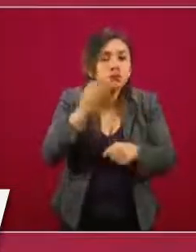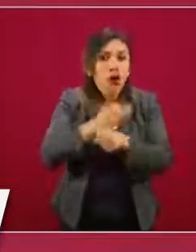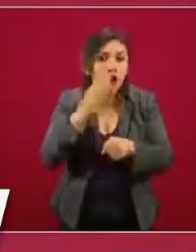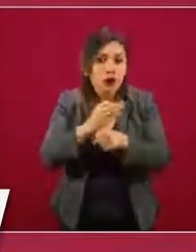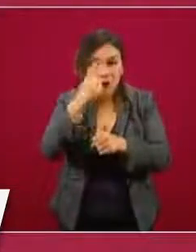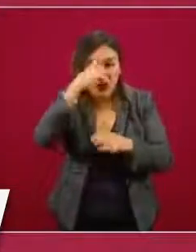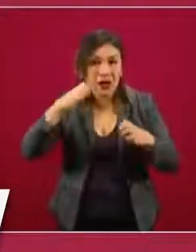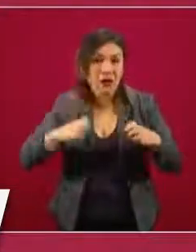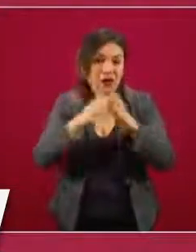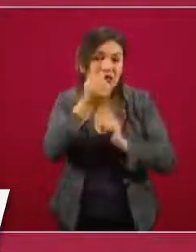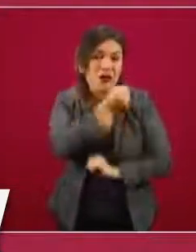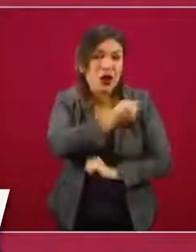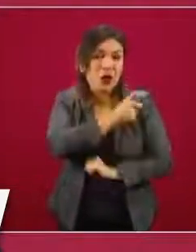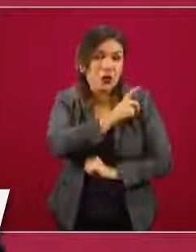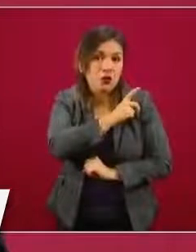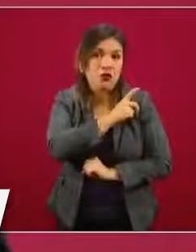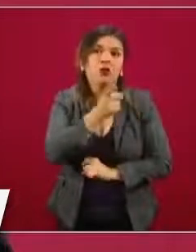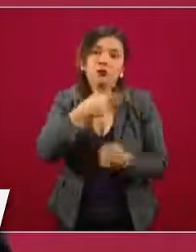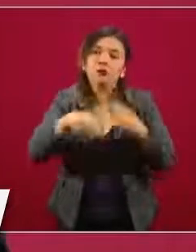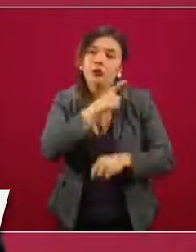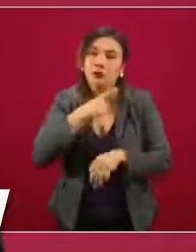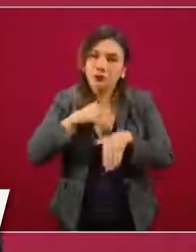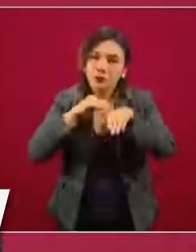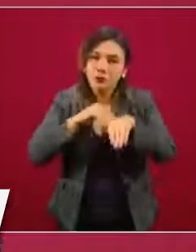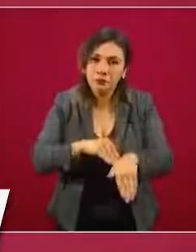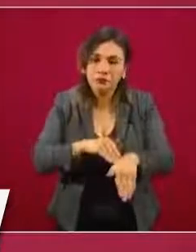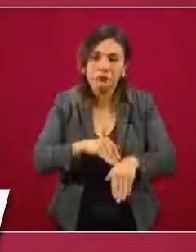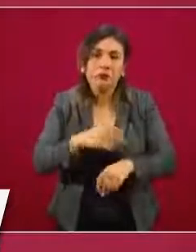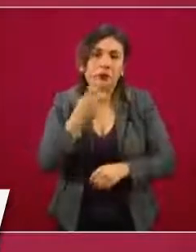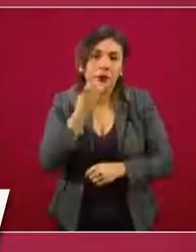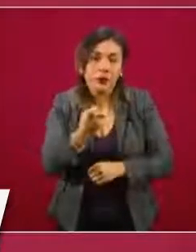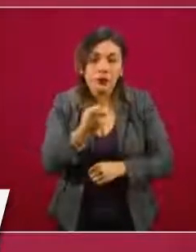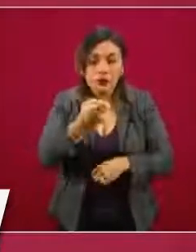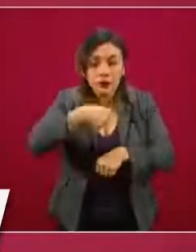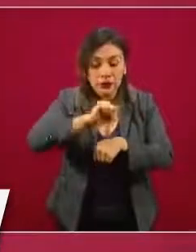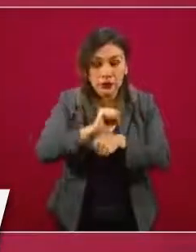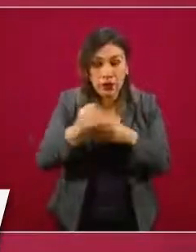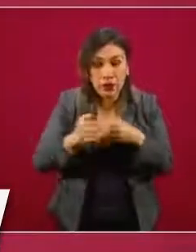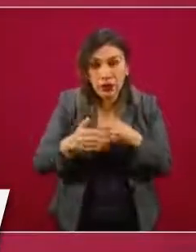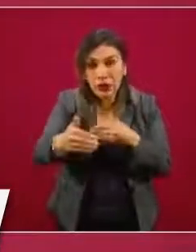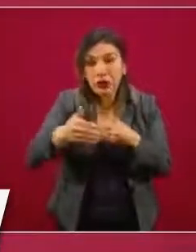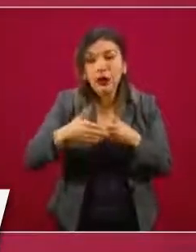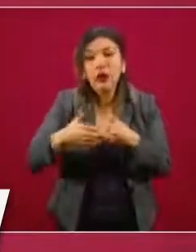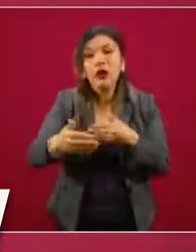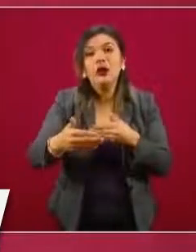emergencia sanitaria. En esta semana